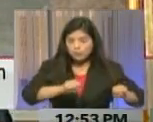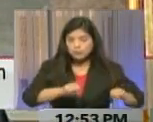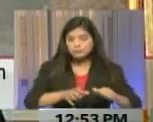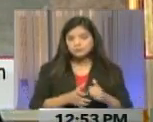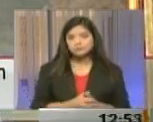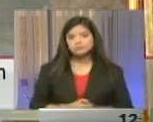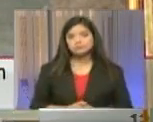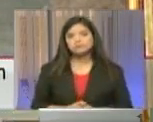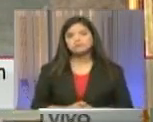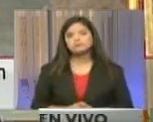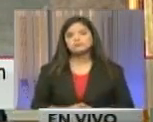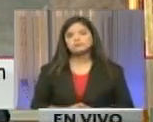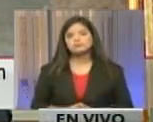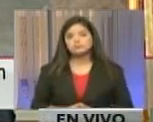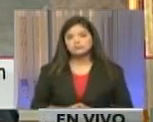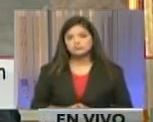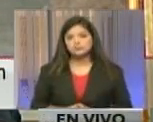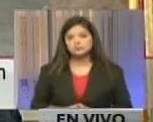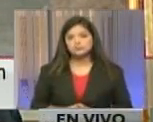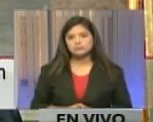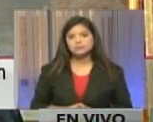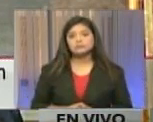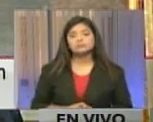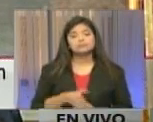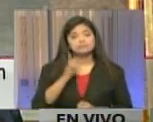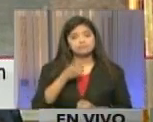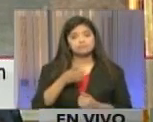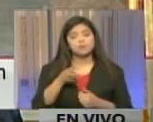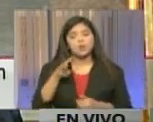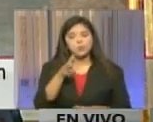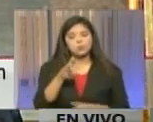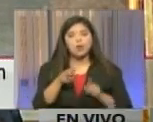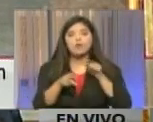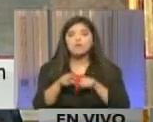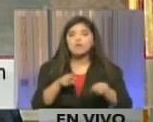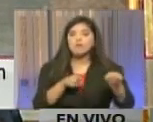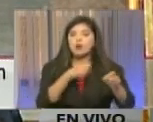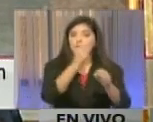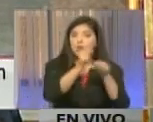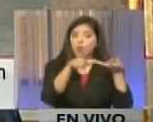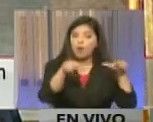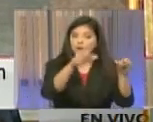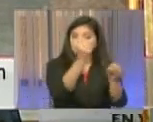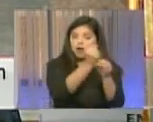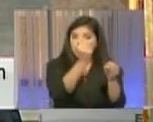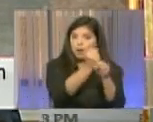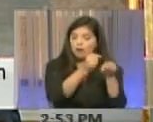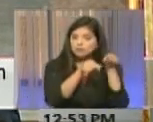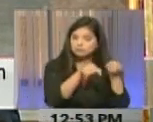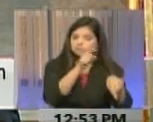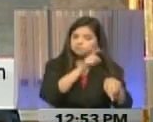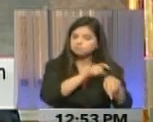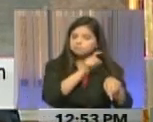simuló, al mismo tiempo que cometió el delito, se presentó en su comando a